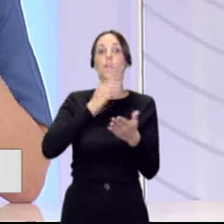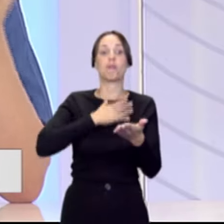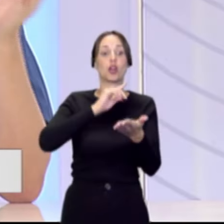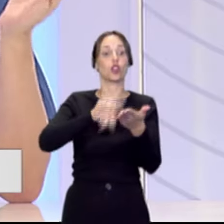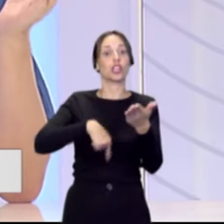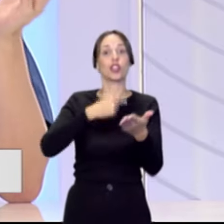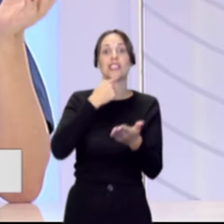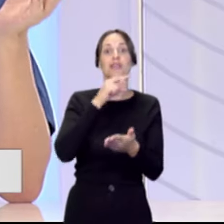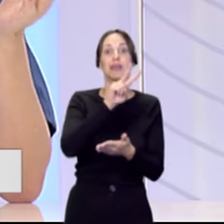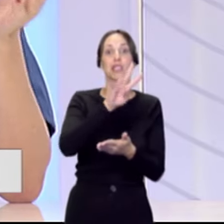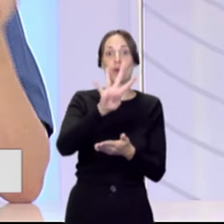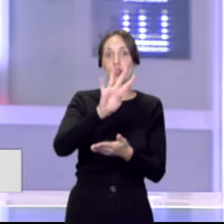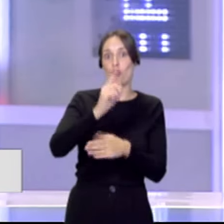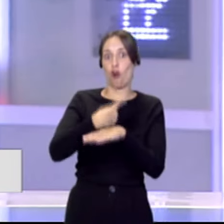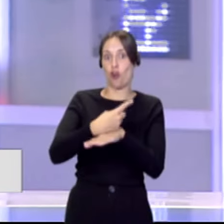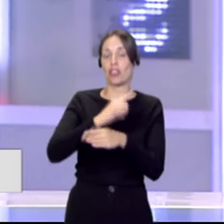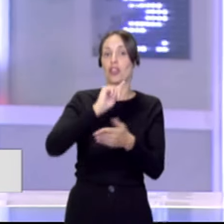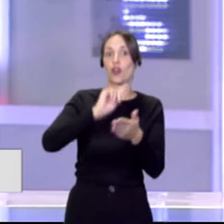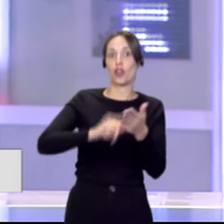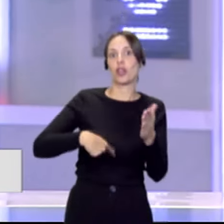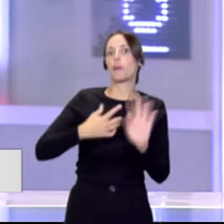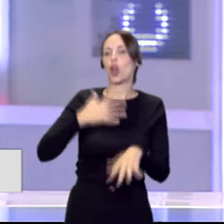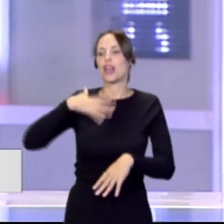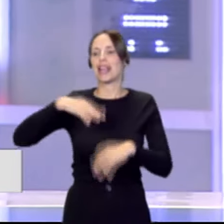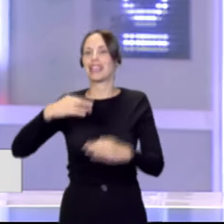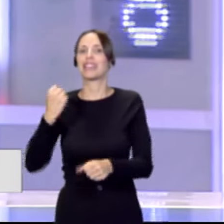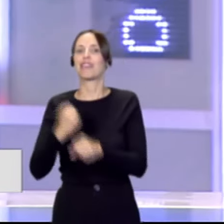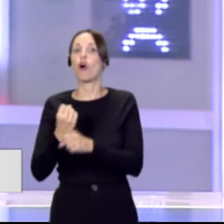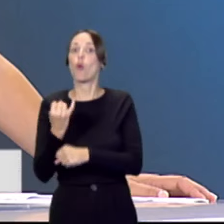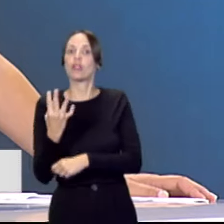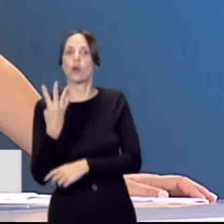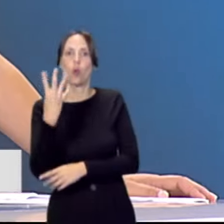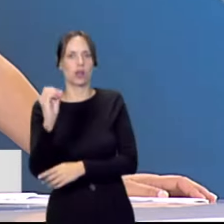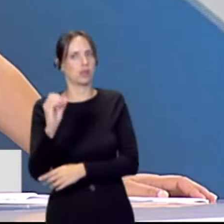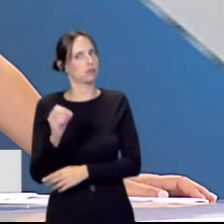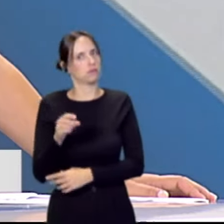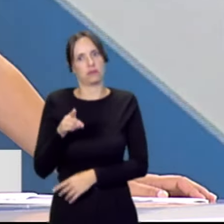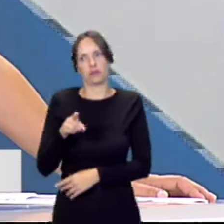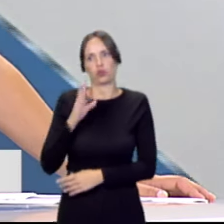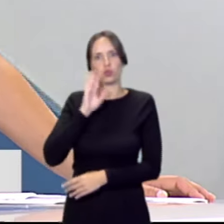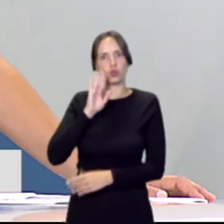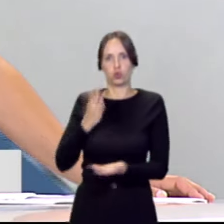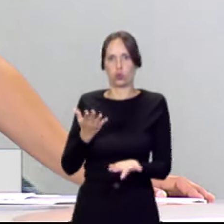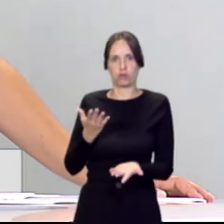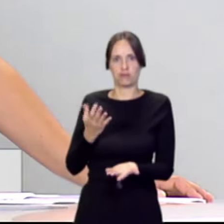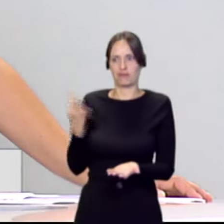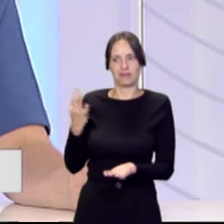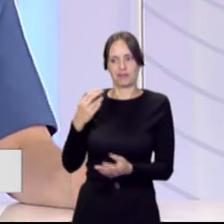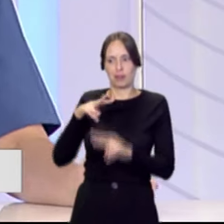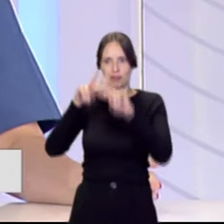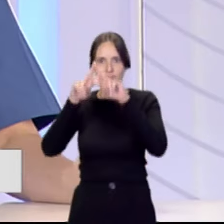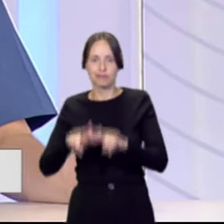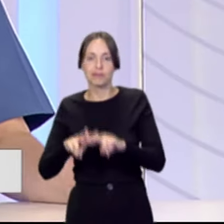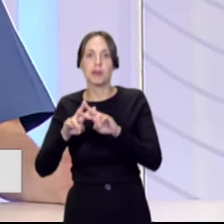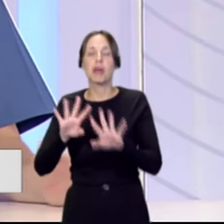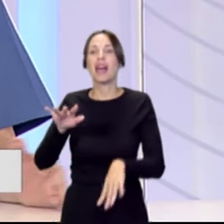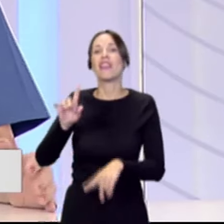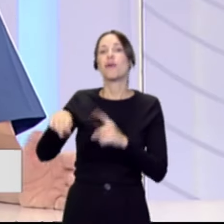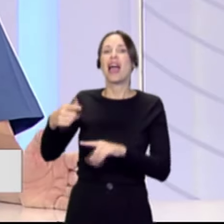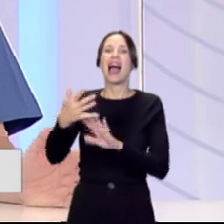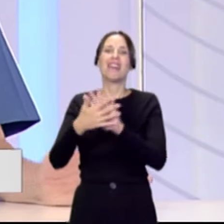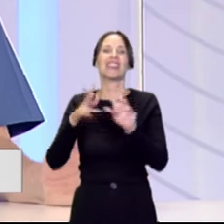porque eso es un fraude al final. Y eso es lo que hay que perseguir. Y se habla mucho ahora de la inspección de trabajo, pero es que la inspección de trabajo son los reyes magos. O